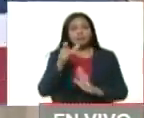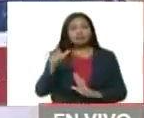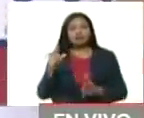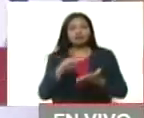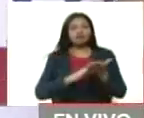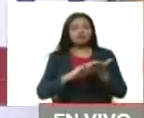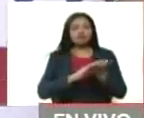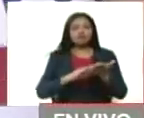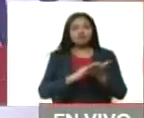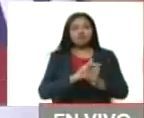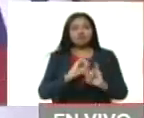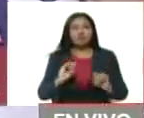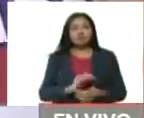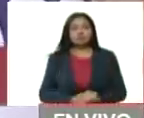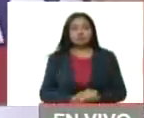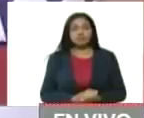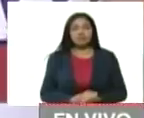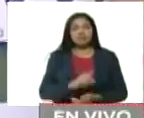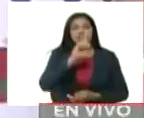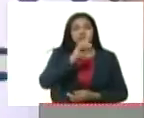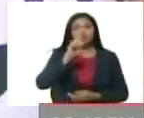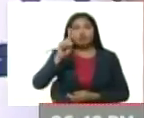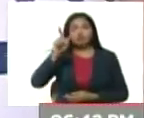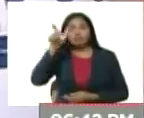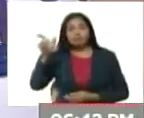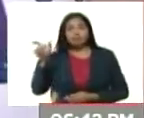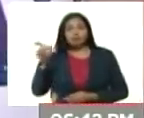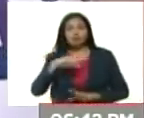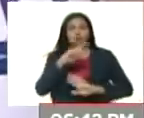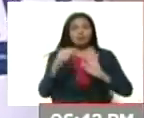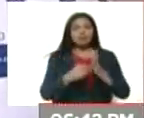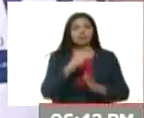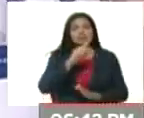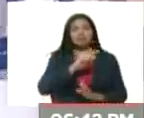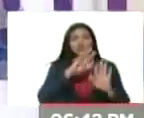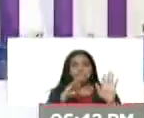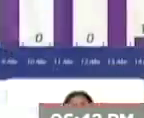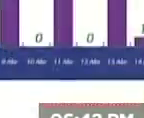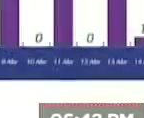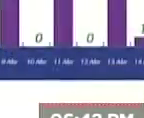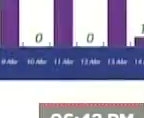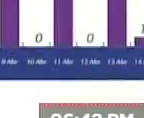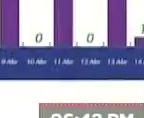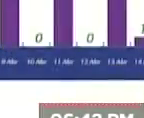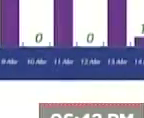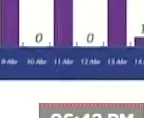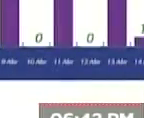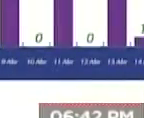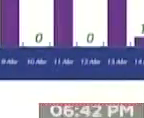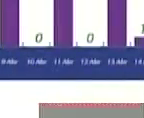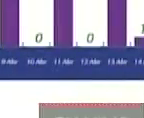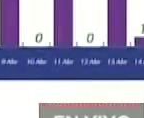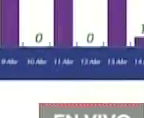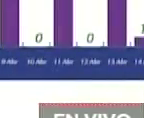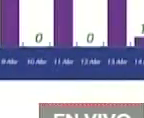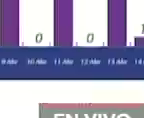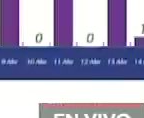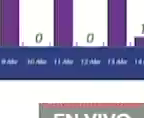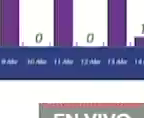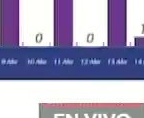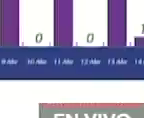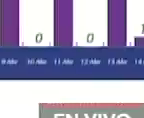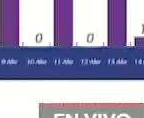recuperados. 111 pacientes de un total de 193. El 57,5, casi